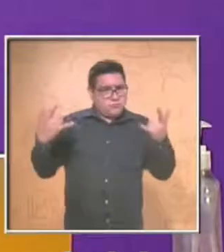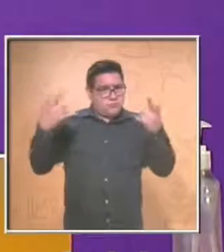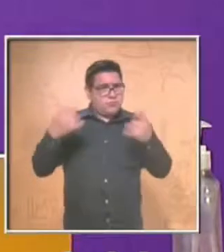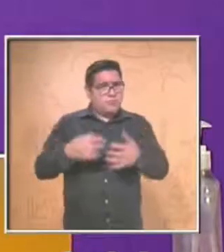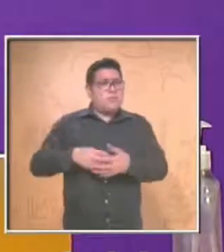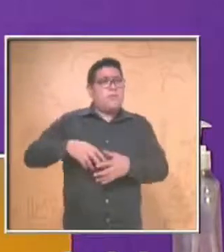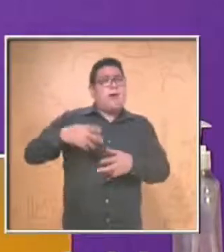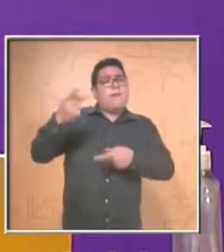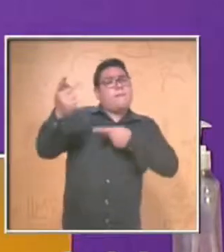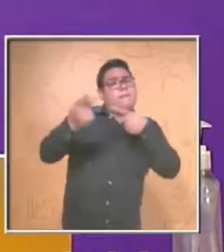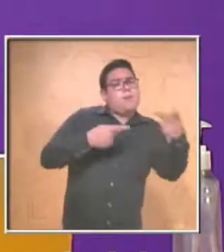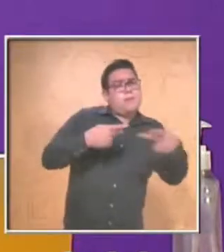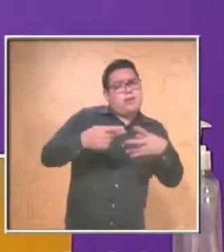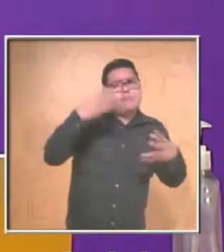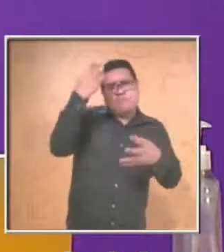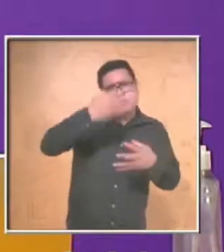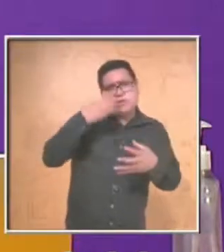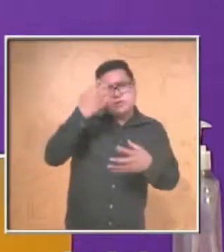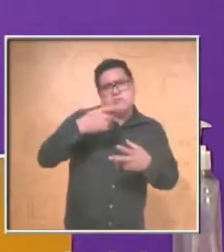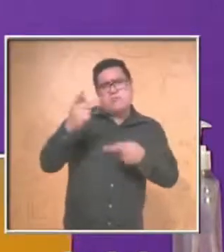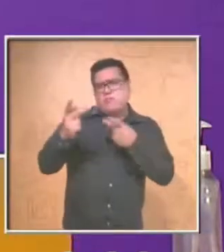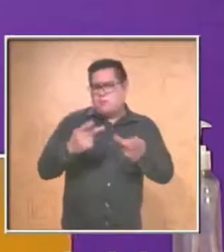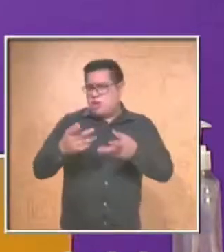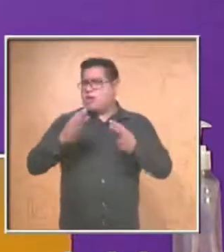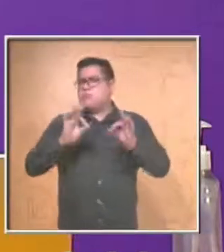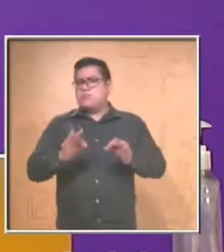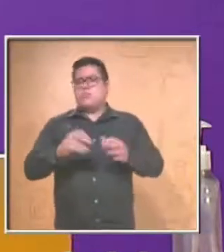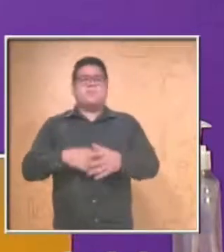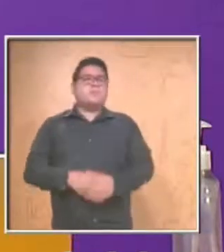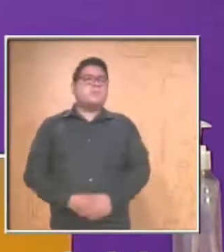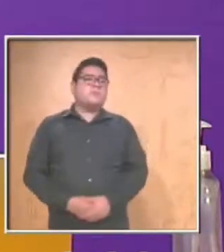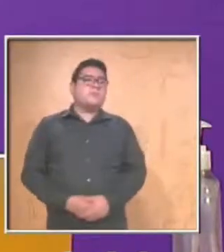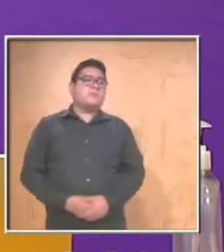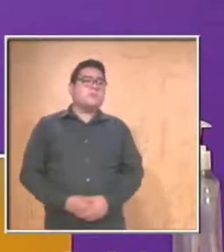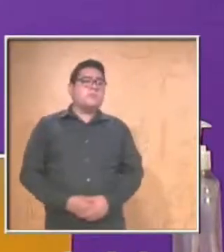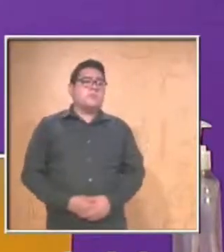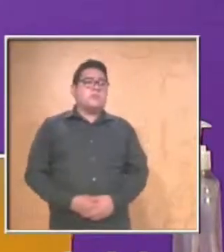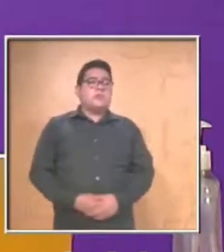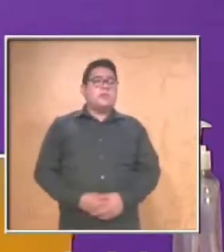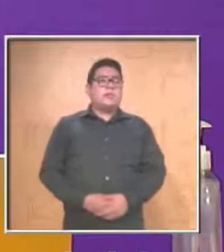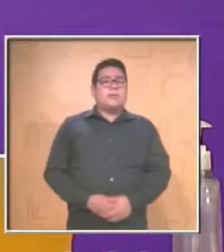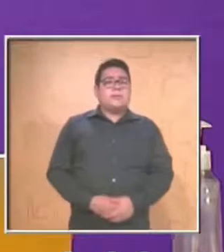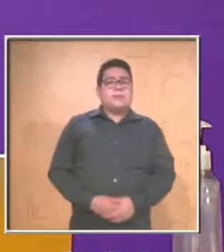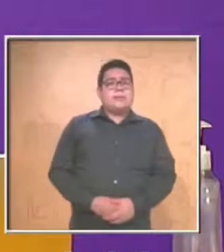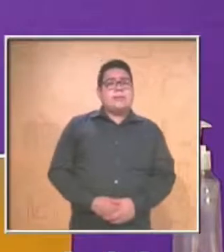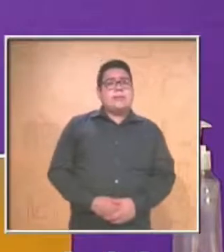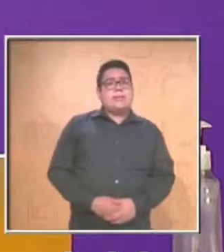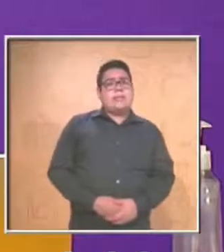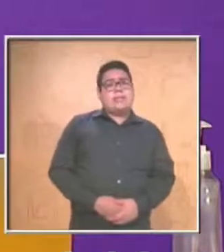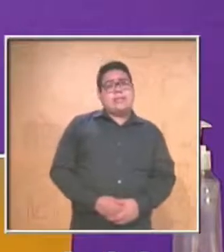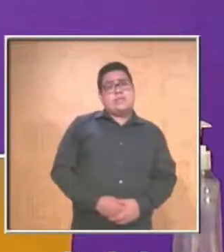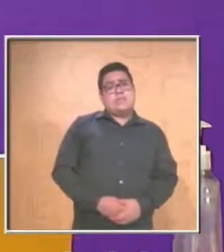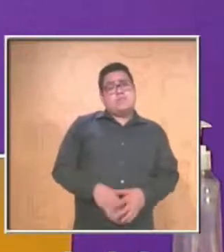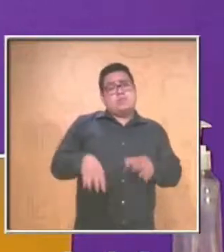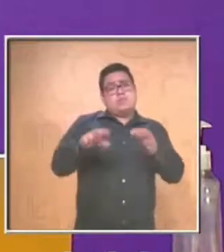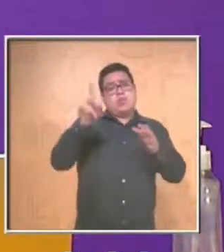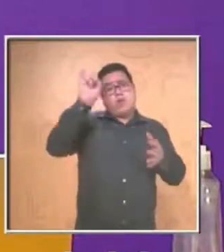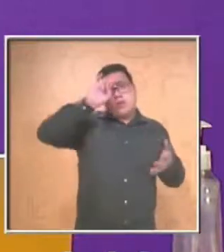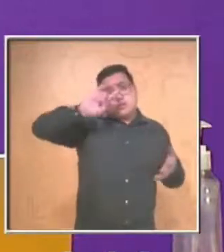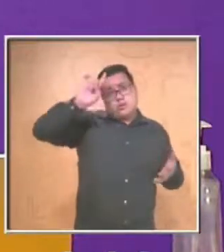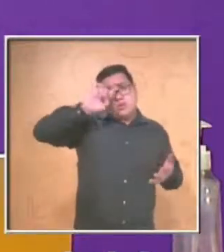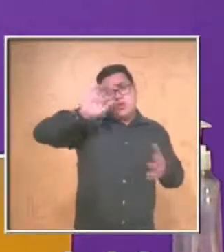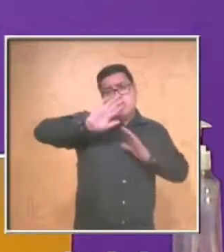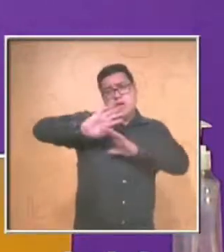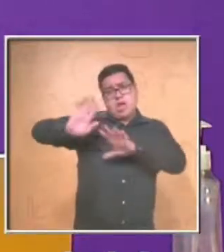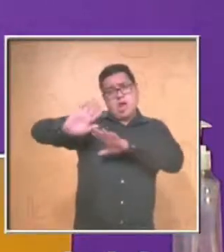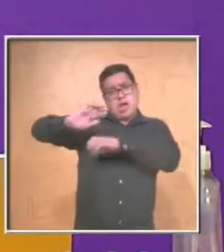para prepararte a ese examen de ingreso a nivel medio superior. Por lo tanto, te recomiendo que una vez terminado el